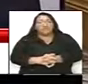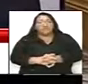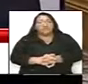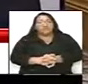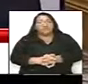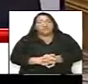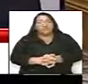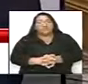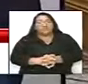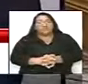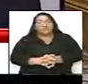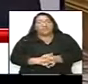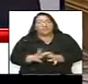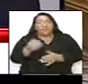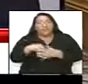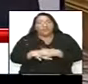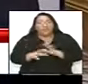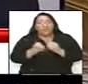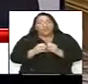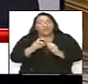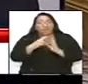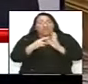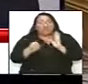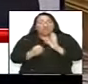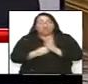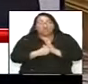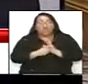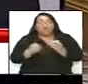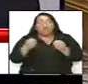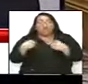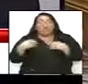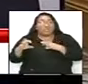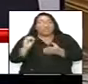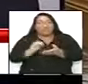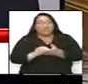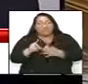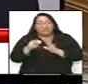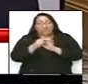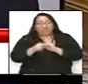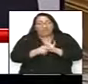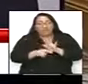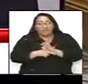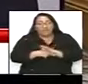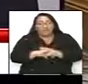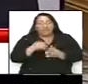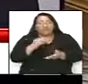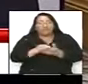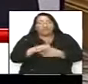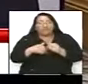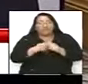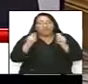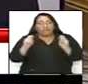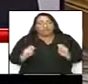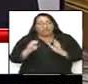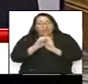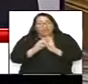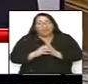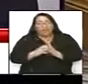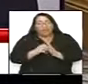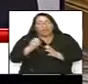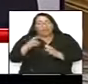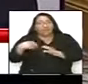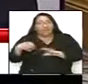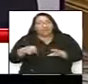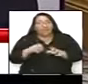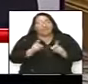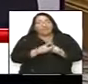esté contemplado dentro de la resolución, cómo se debe aplicar esta norma que ha provenido del Tribunal Constitucional, así lo vamos a